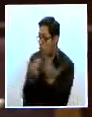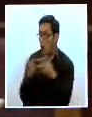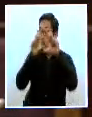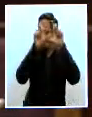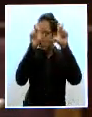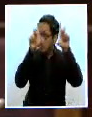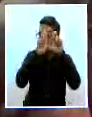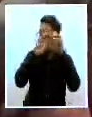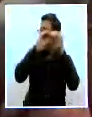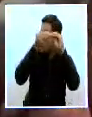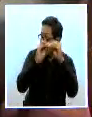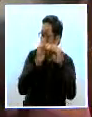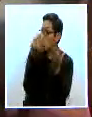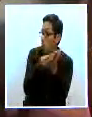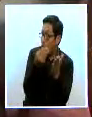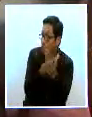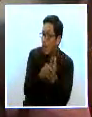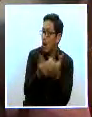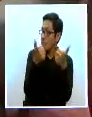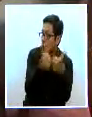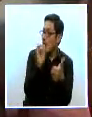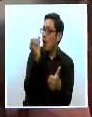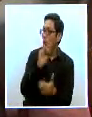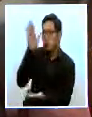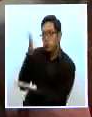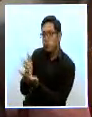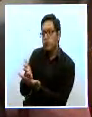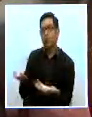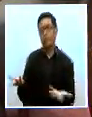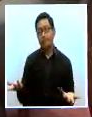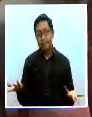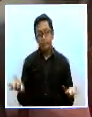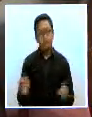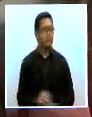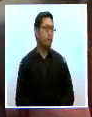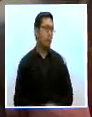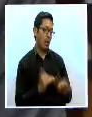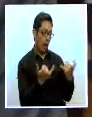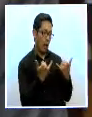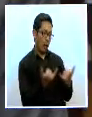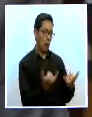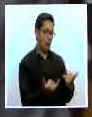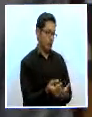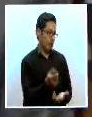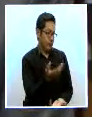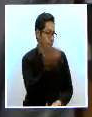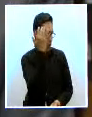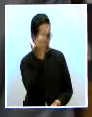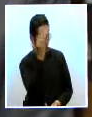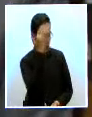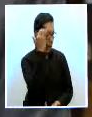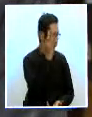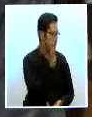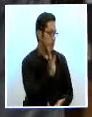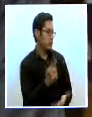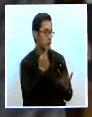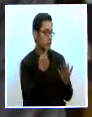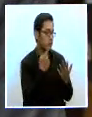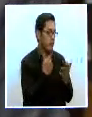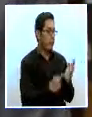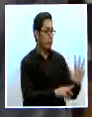de adorno déjeme cerrar esa entrevista solamente con una breve reflexión Más allá de la calidad también el tema pasa por